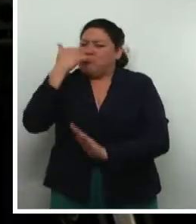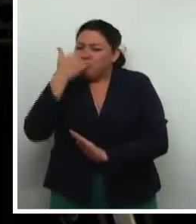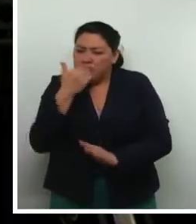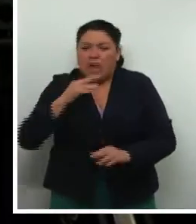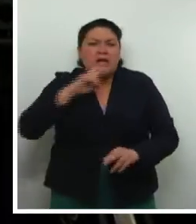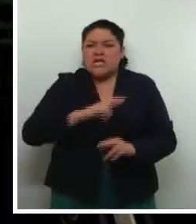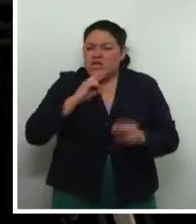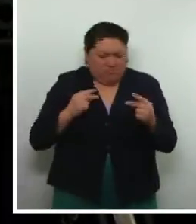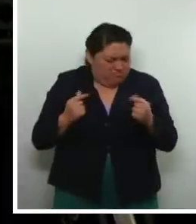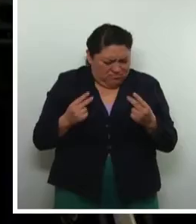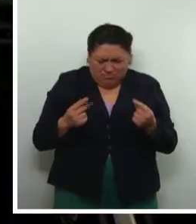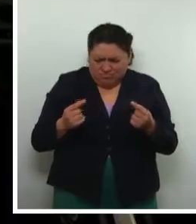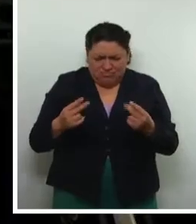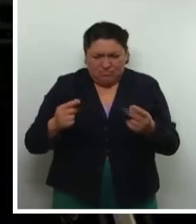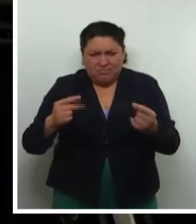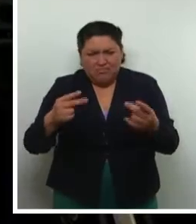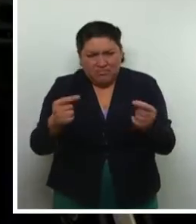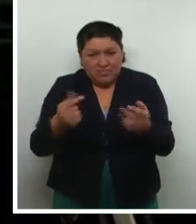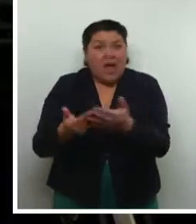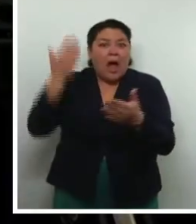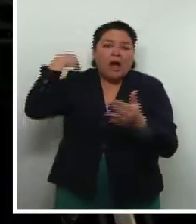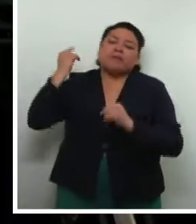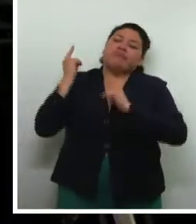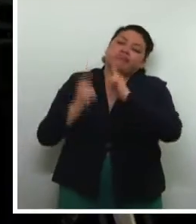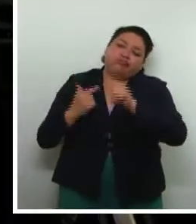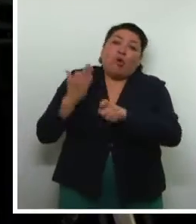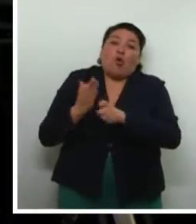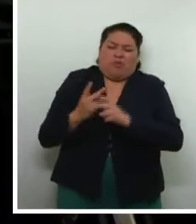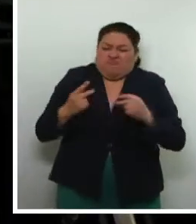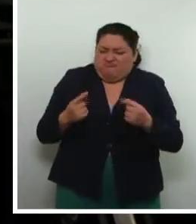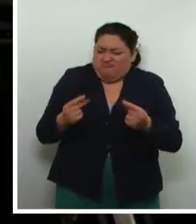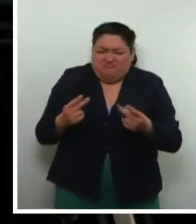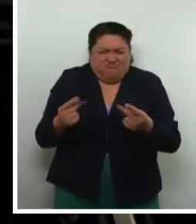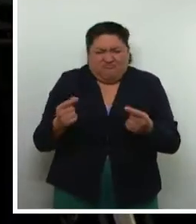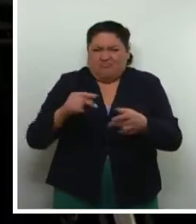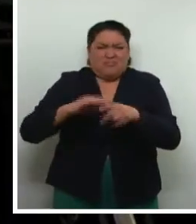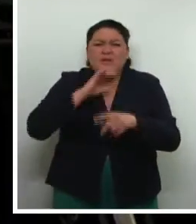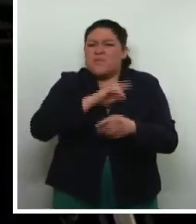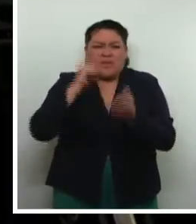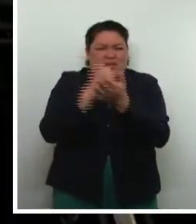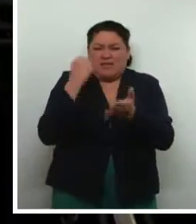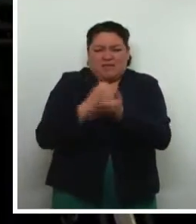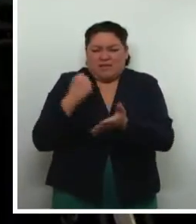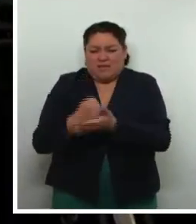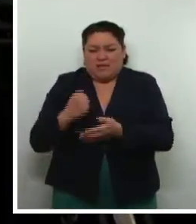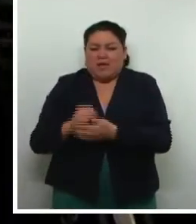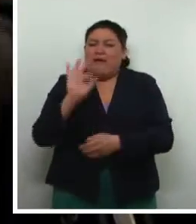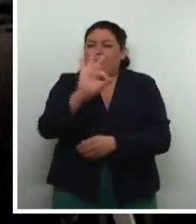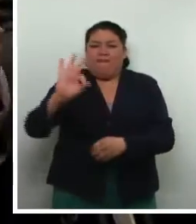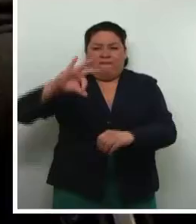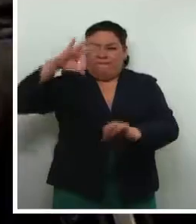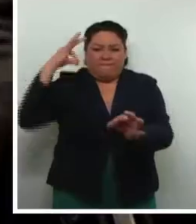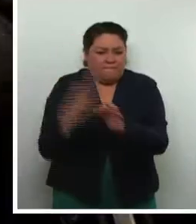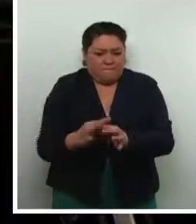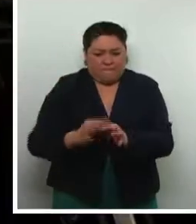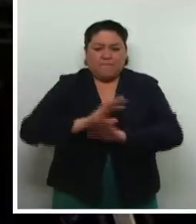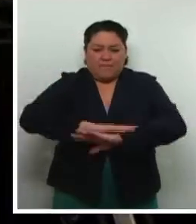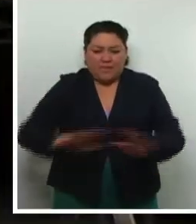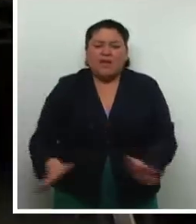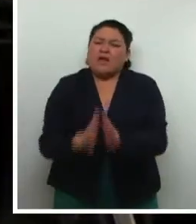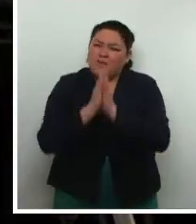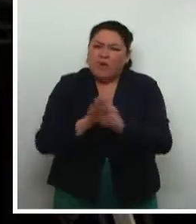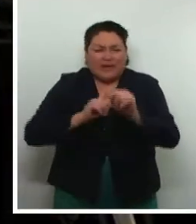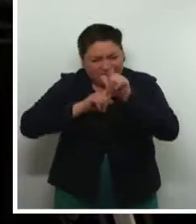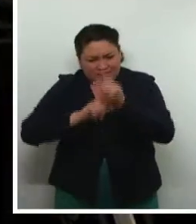de velocidad que estamos yendo antes y que podremos terminar prácticamente a tiempo nuestro cometido.